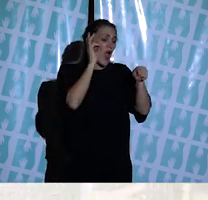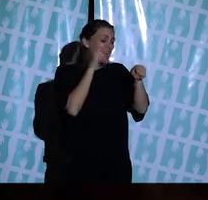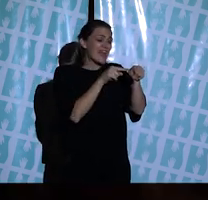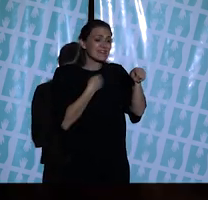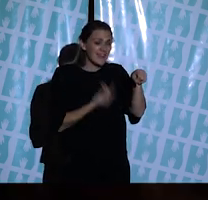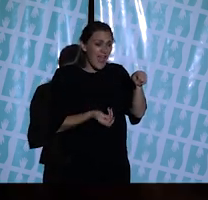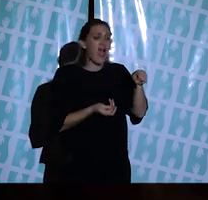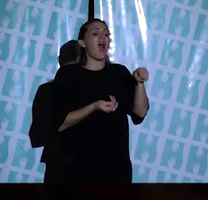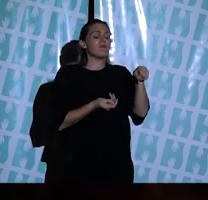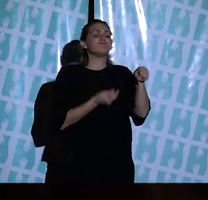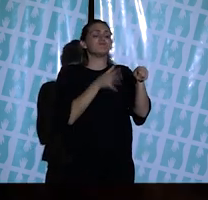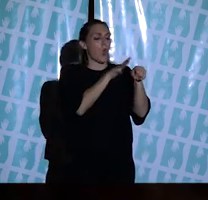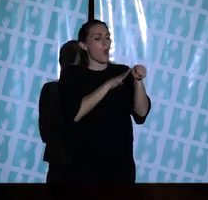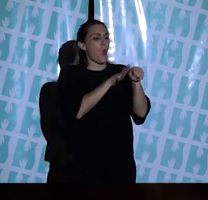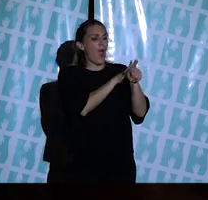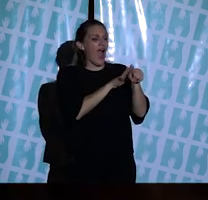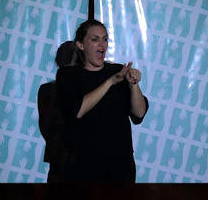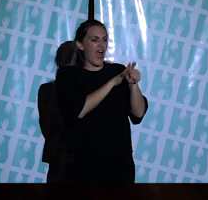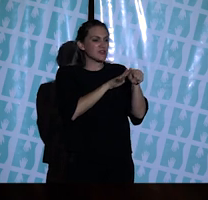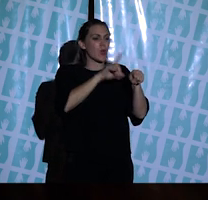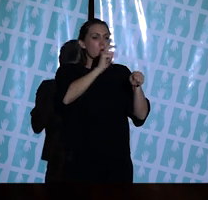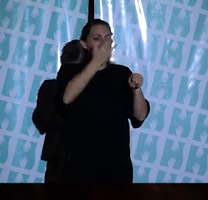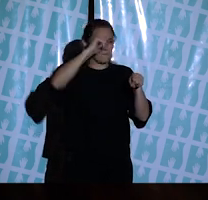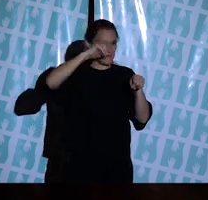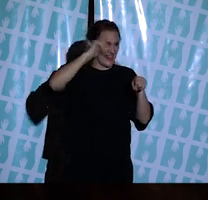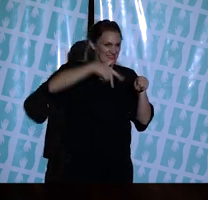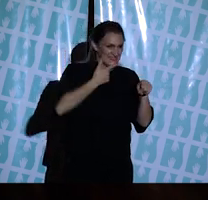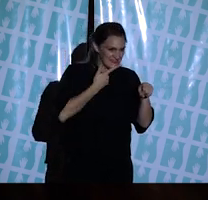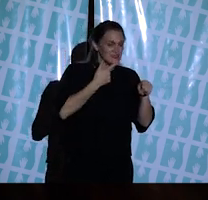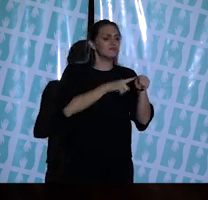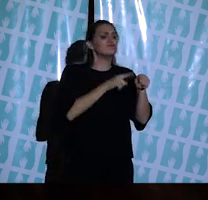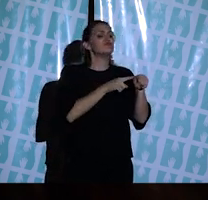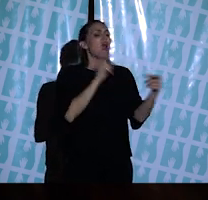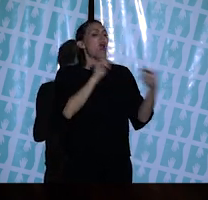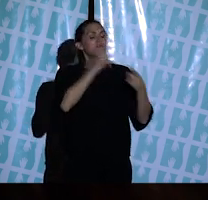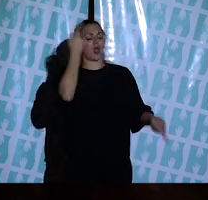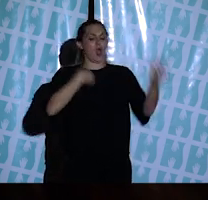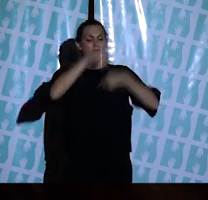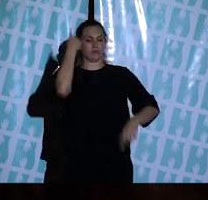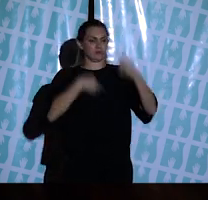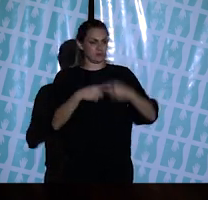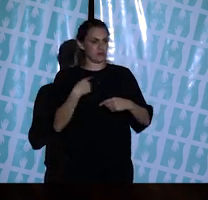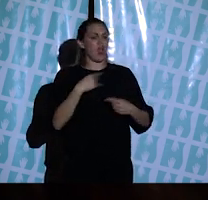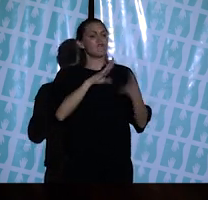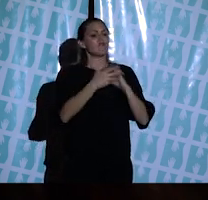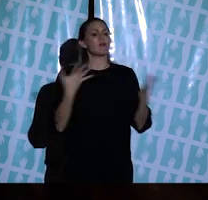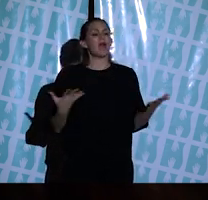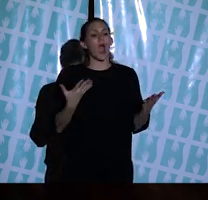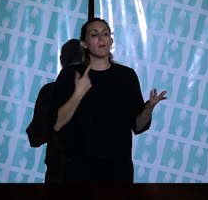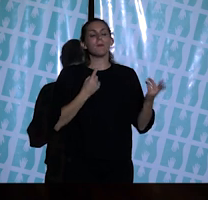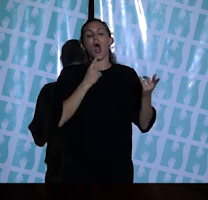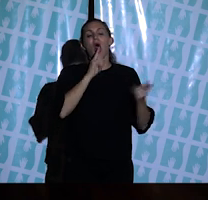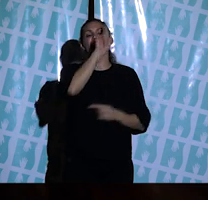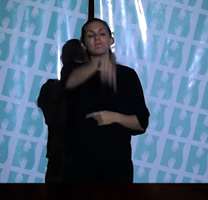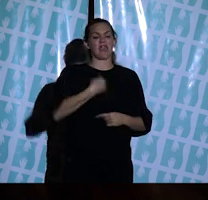núcleo accumbens, que es un área donde tiene alta concentración de dopamina y está relacionado con las conductas de recompensa. Ven